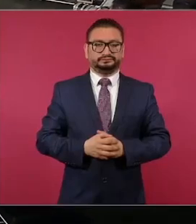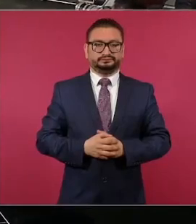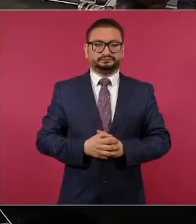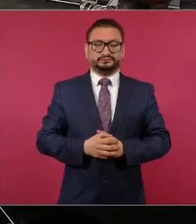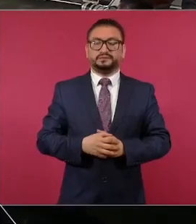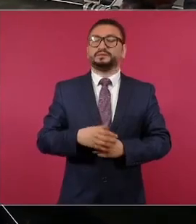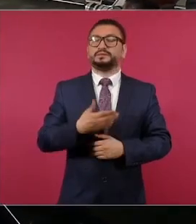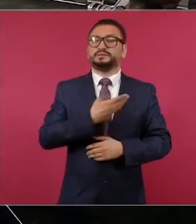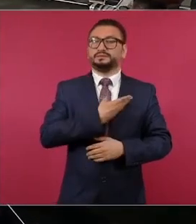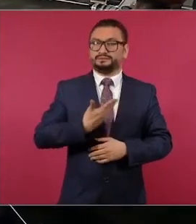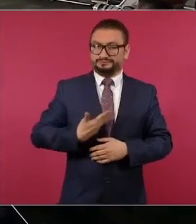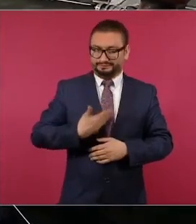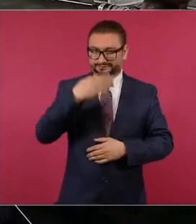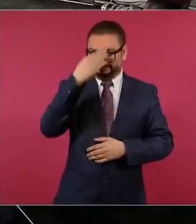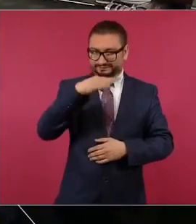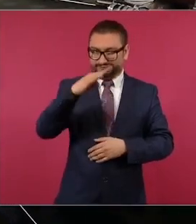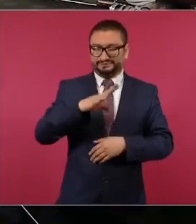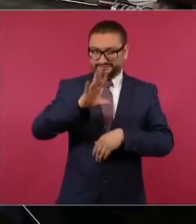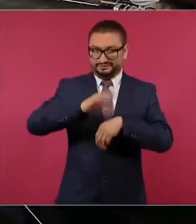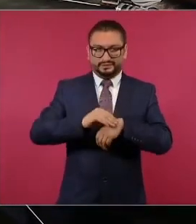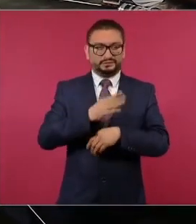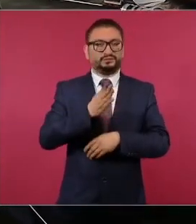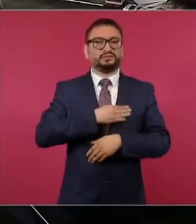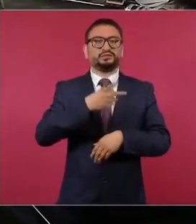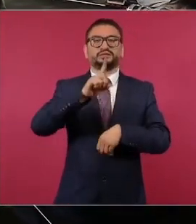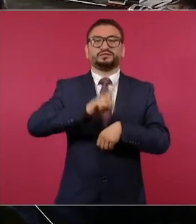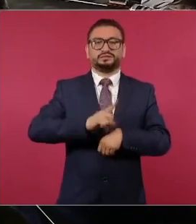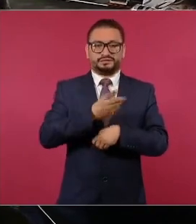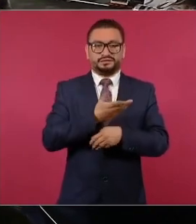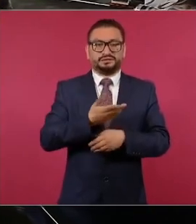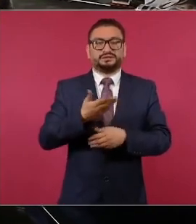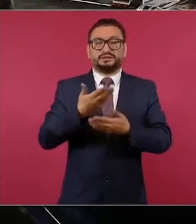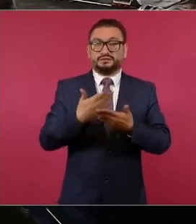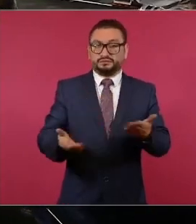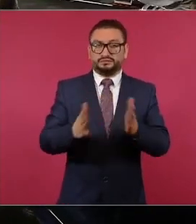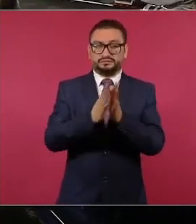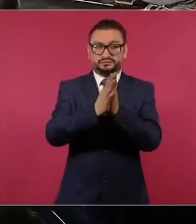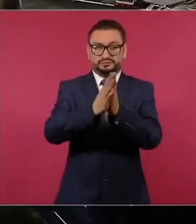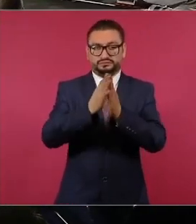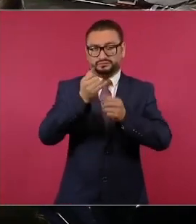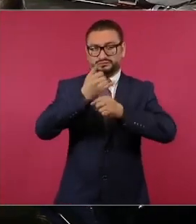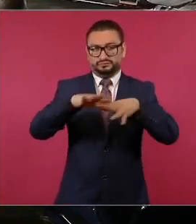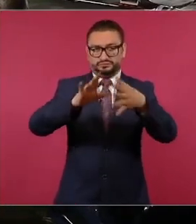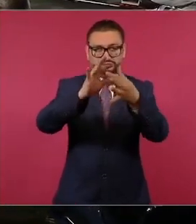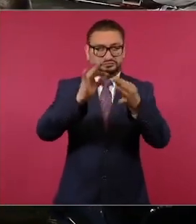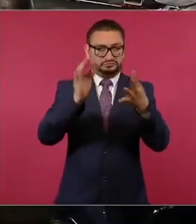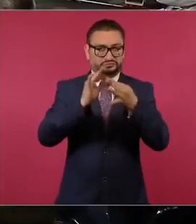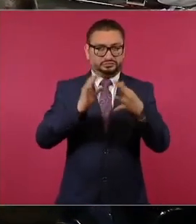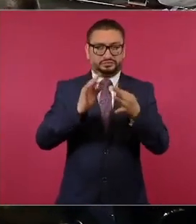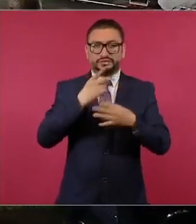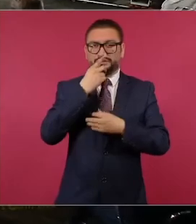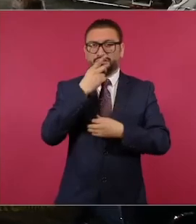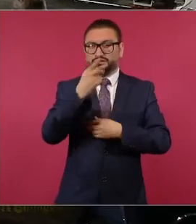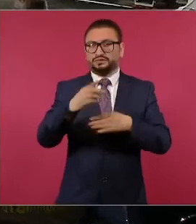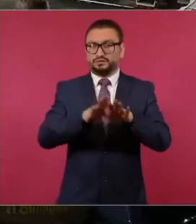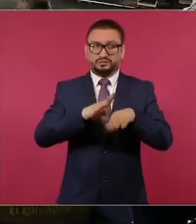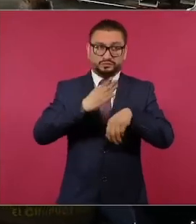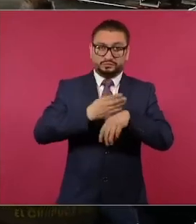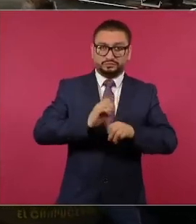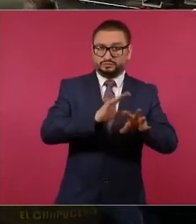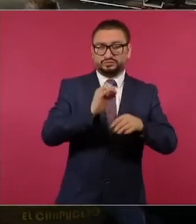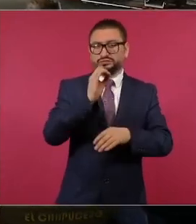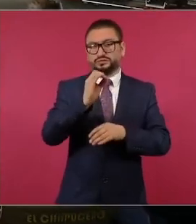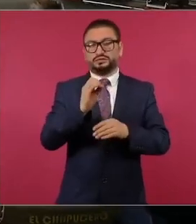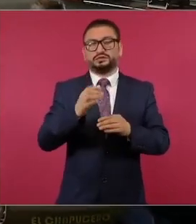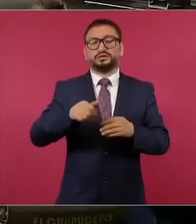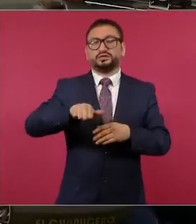Con su permiso, señor presidente, muy buenos días. Me voy a permitir informar sobre el avance de cero impunidad del 11